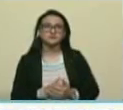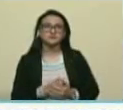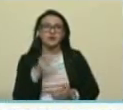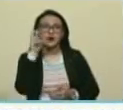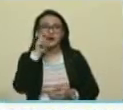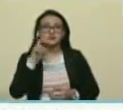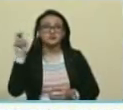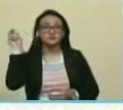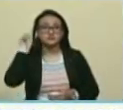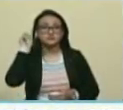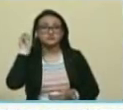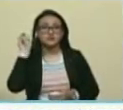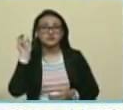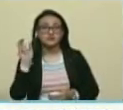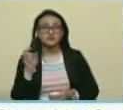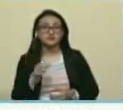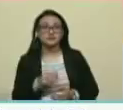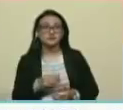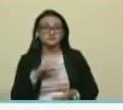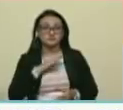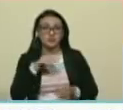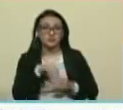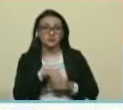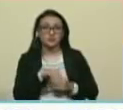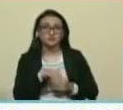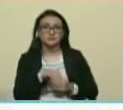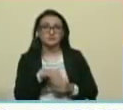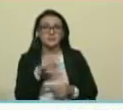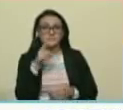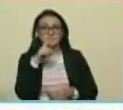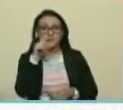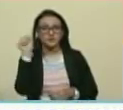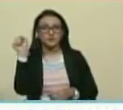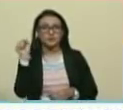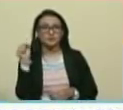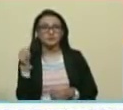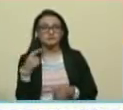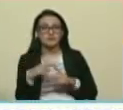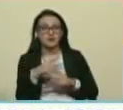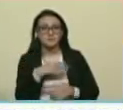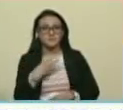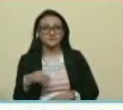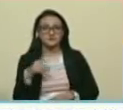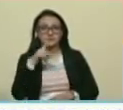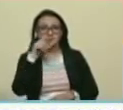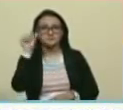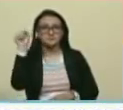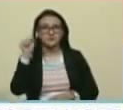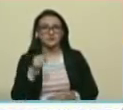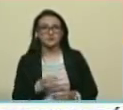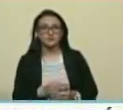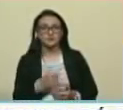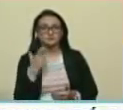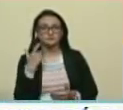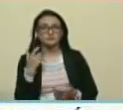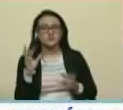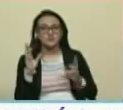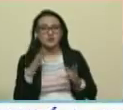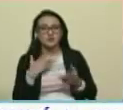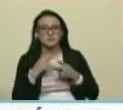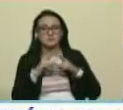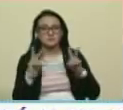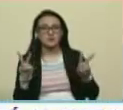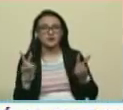canciller, de su canciller en ese momento, Nicolás Maduro, y del presidente Nicolás Maduro en la búsqueda de la